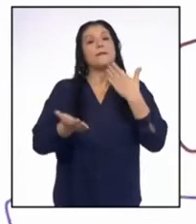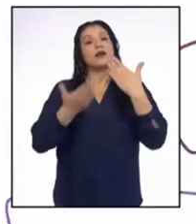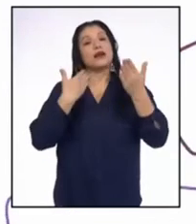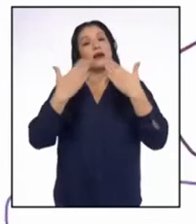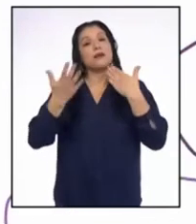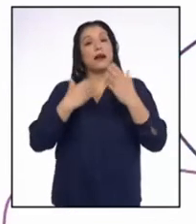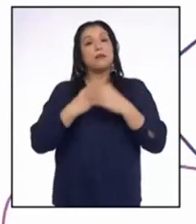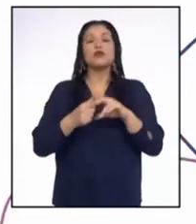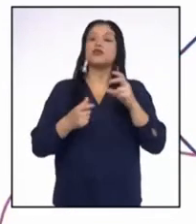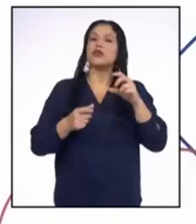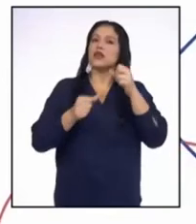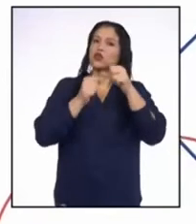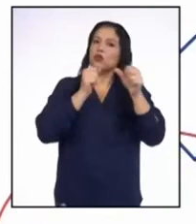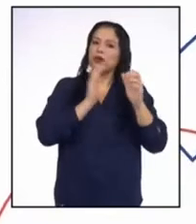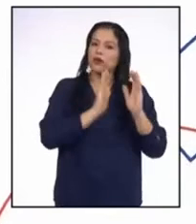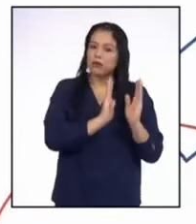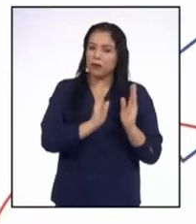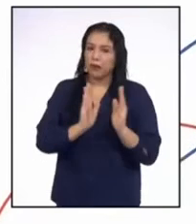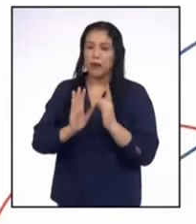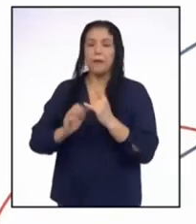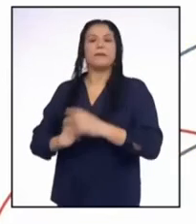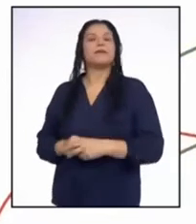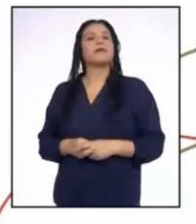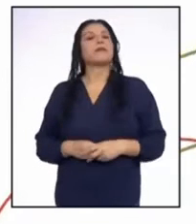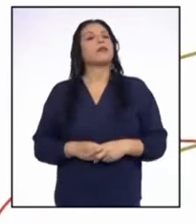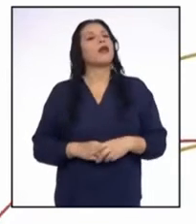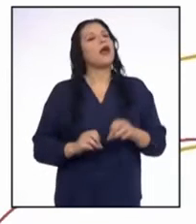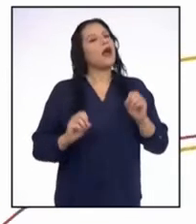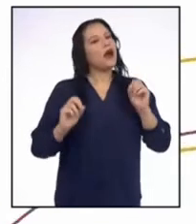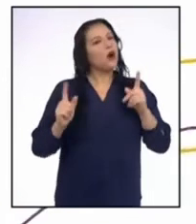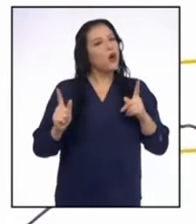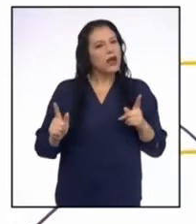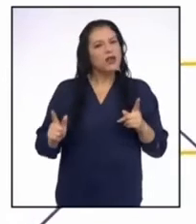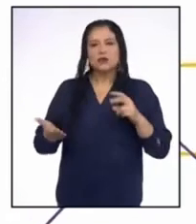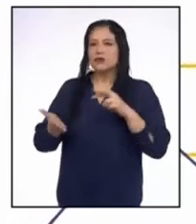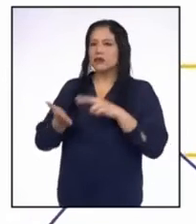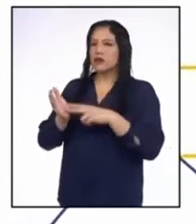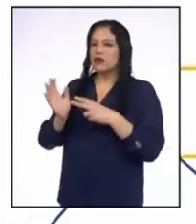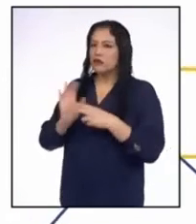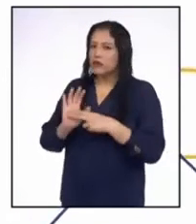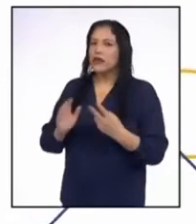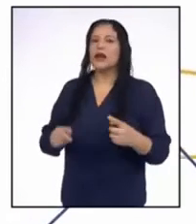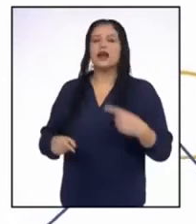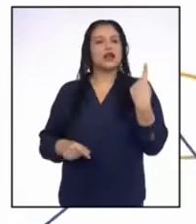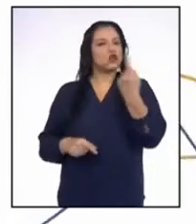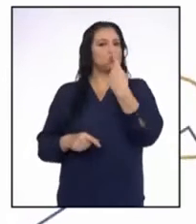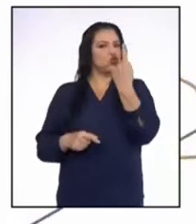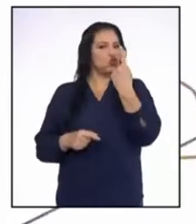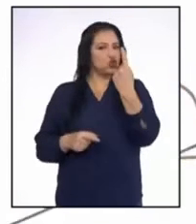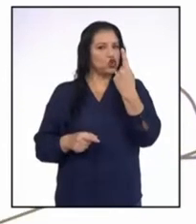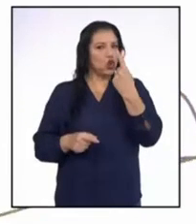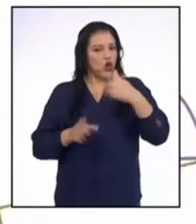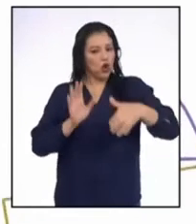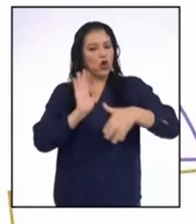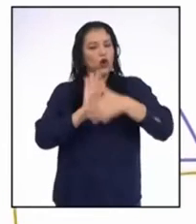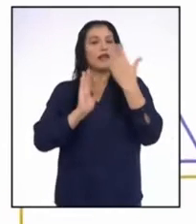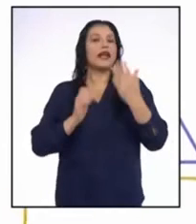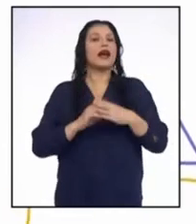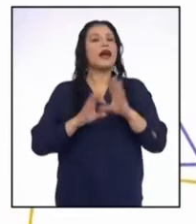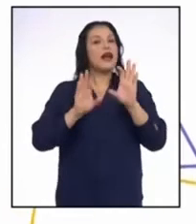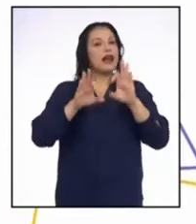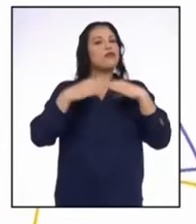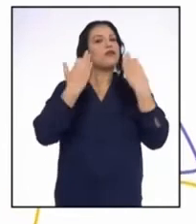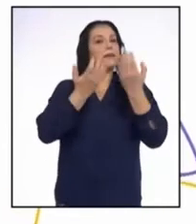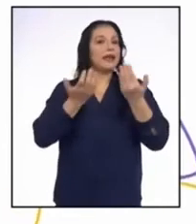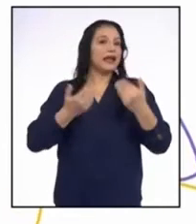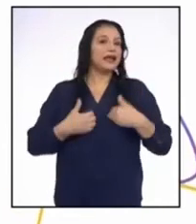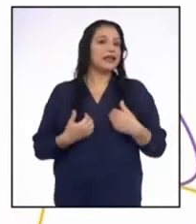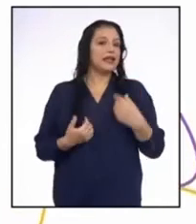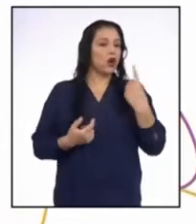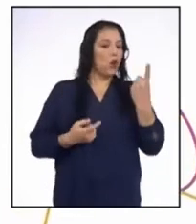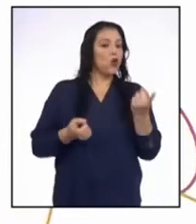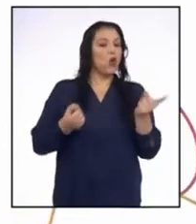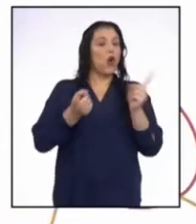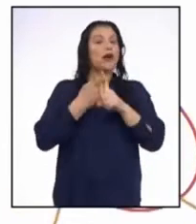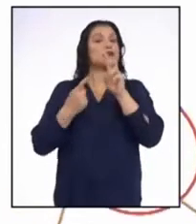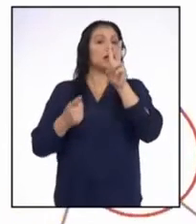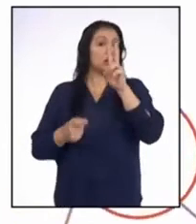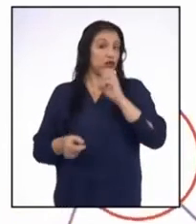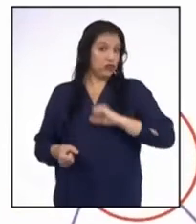datos ordenados. Entonces, Steph, eso quiere decir que solo irían las familias que tienen entre 1 y 2